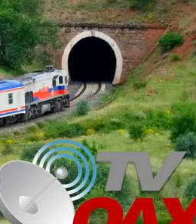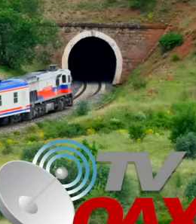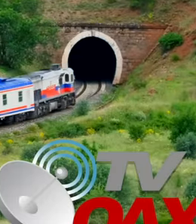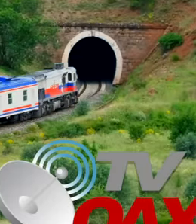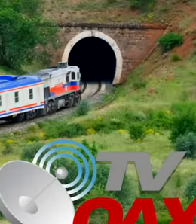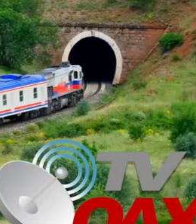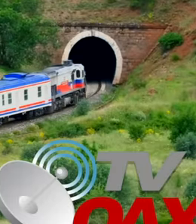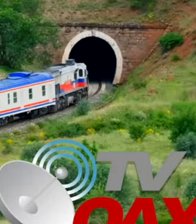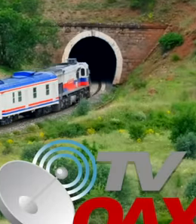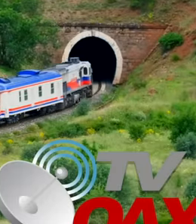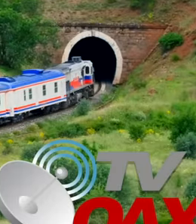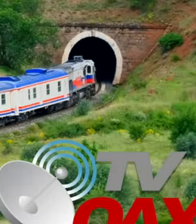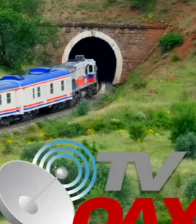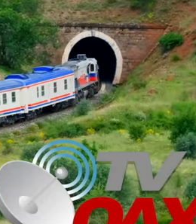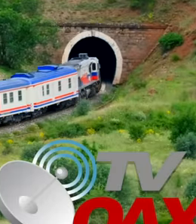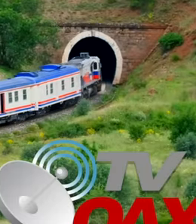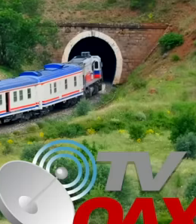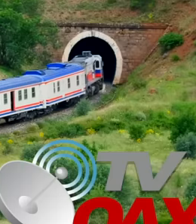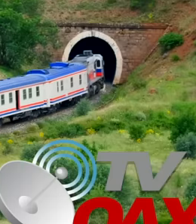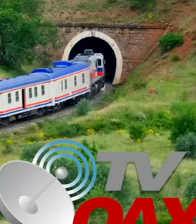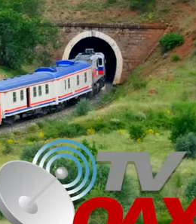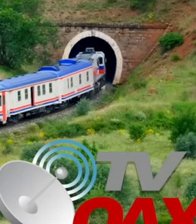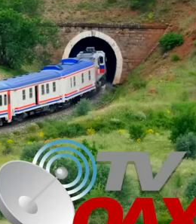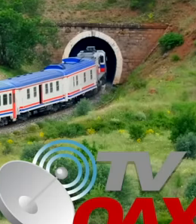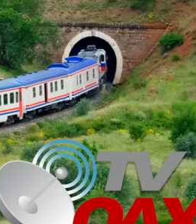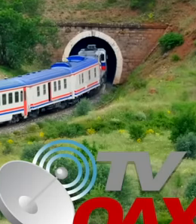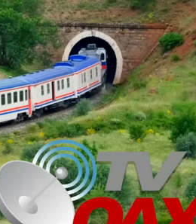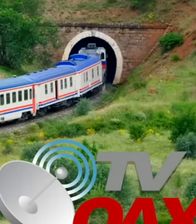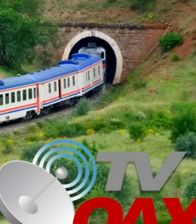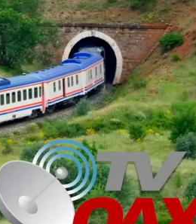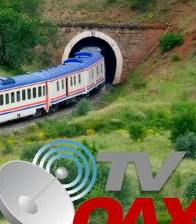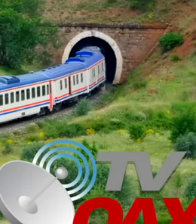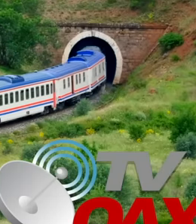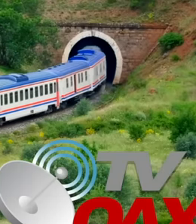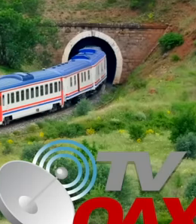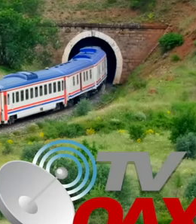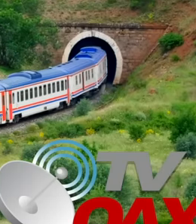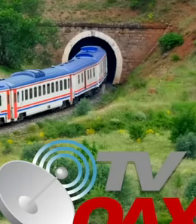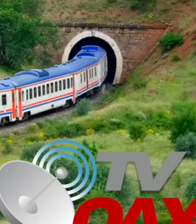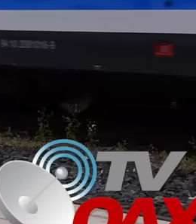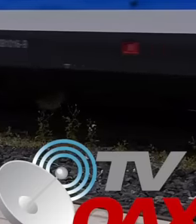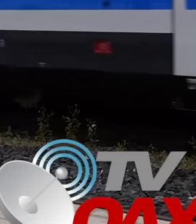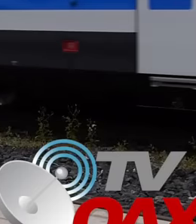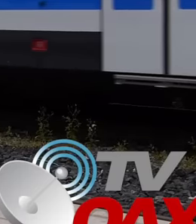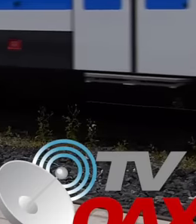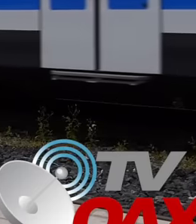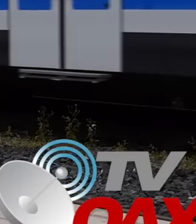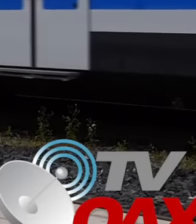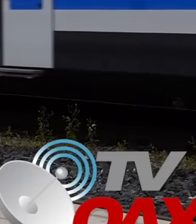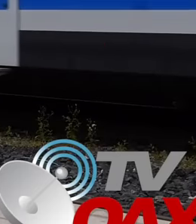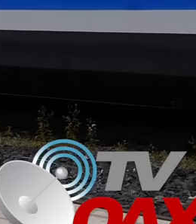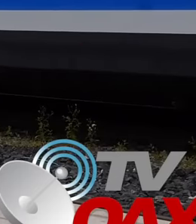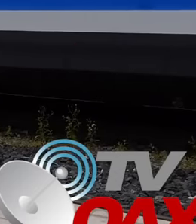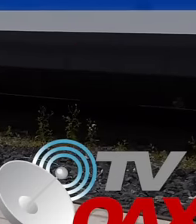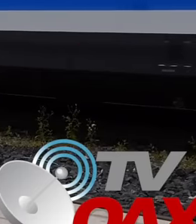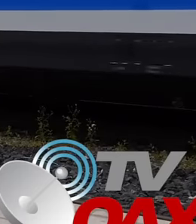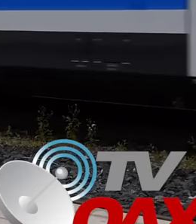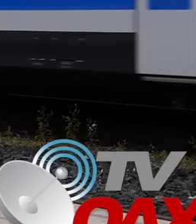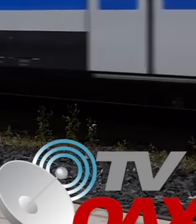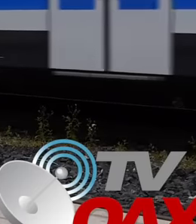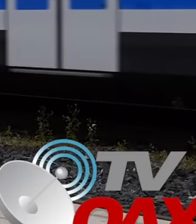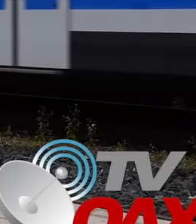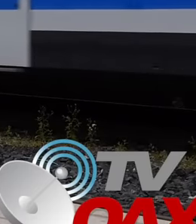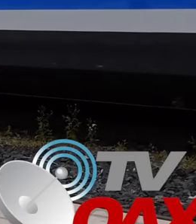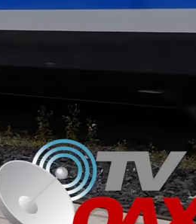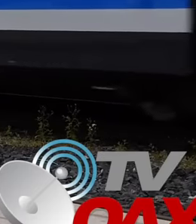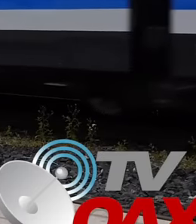los concesionarios y dándoles a ellos la preferencia, para que si se comprometen en un tiempo razonable a